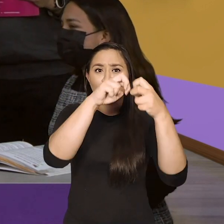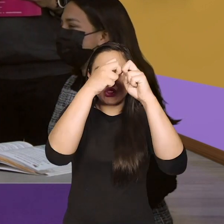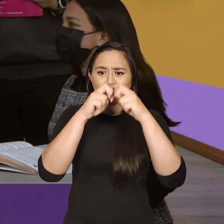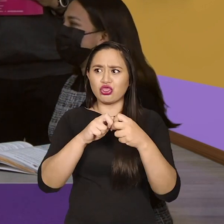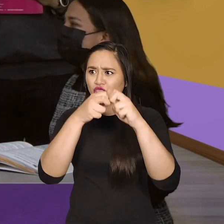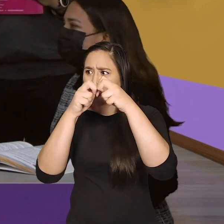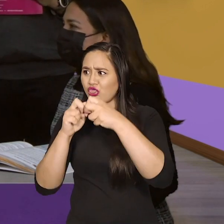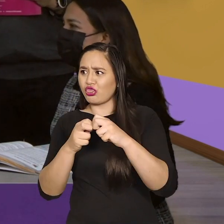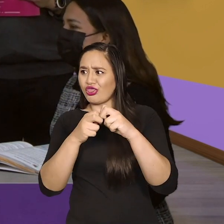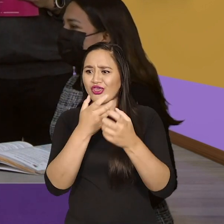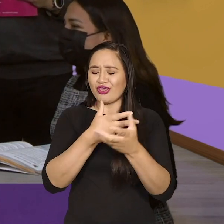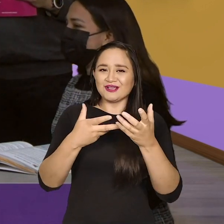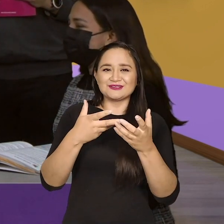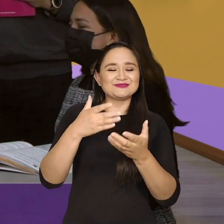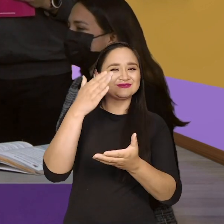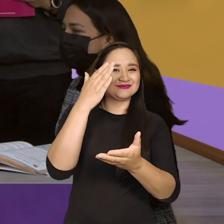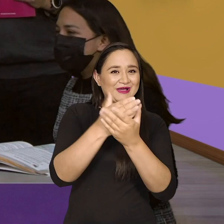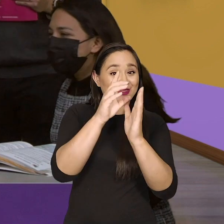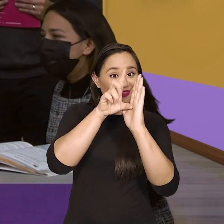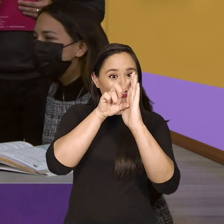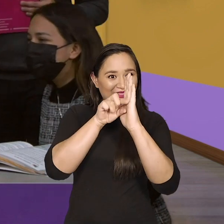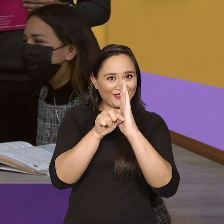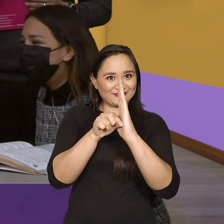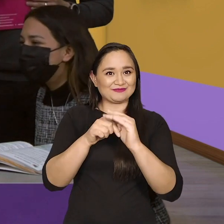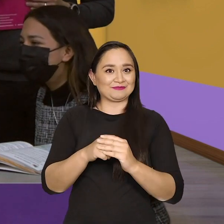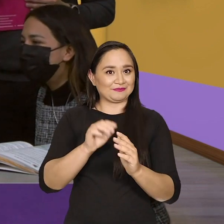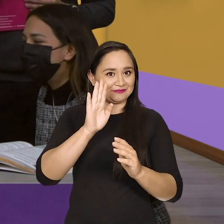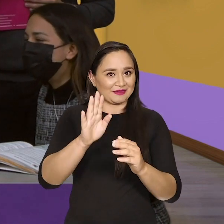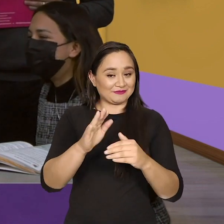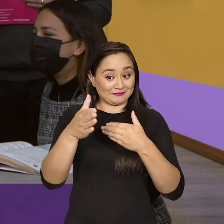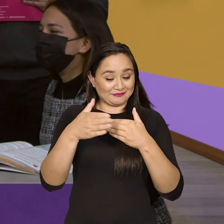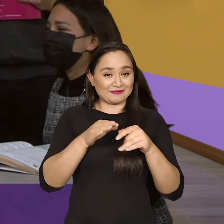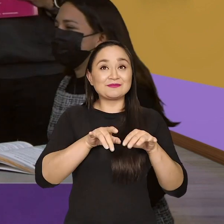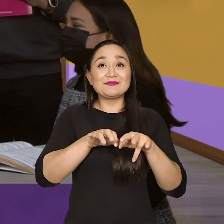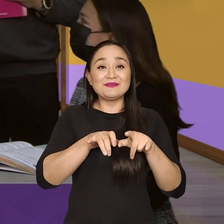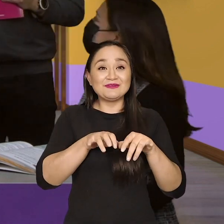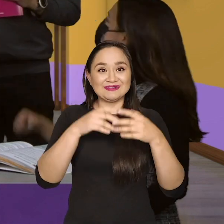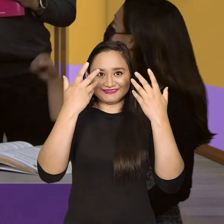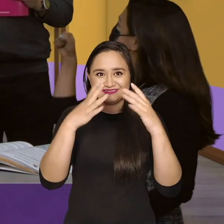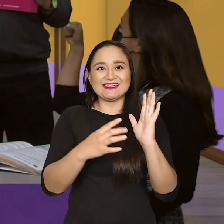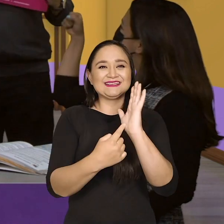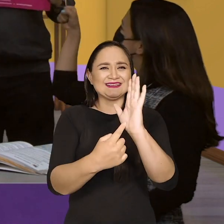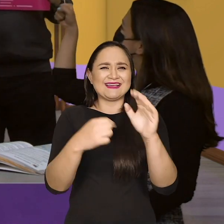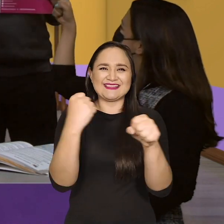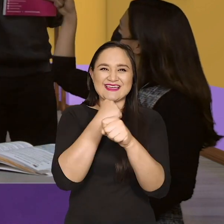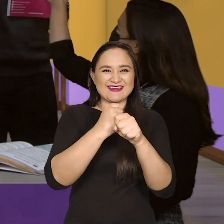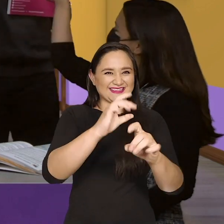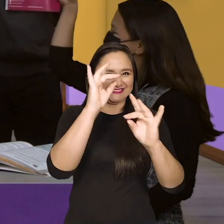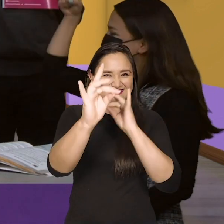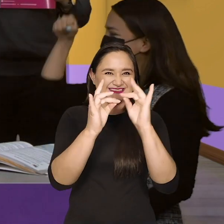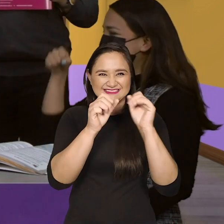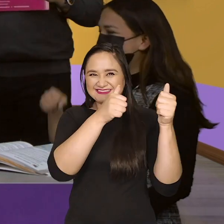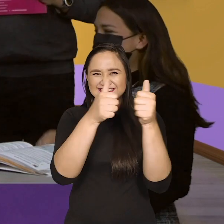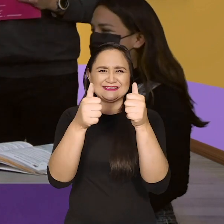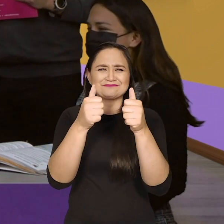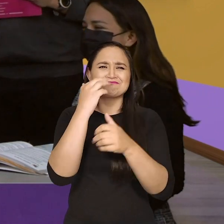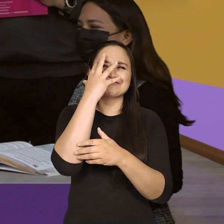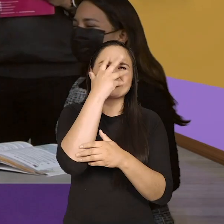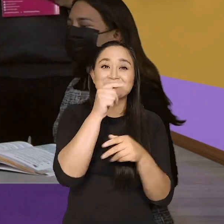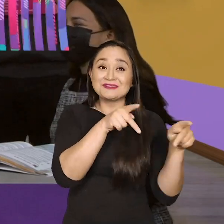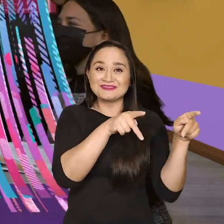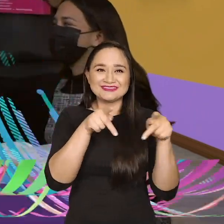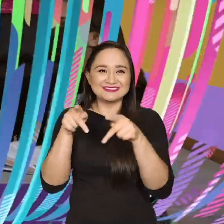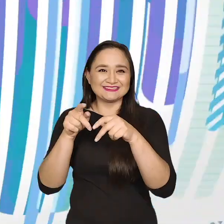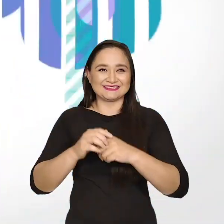problemáticas de convivencia de terminó de escribir y ya está que trabajo profes eliminas